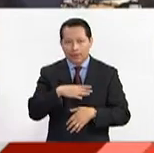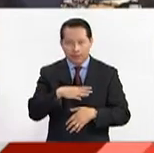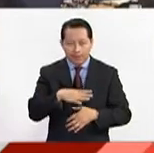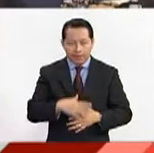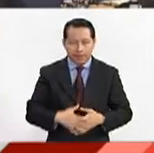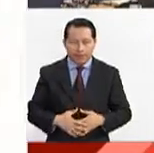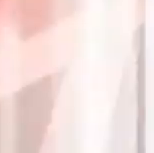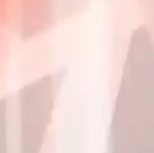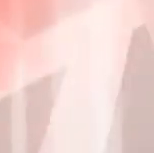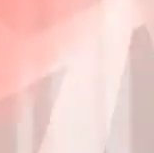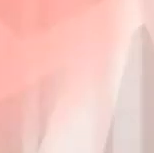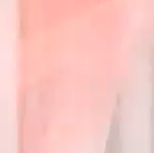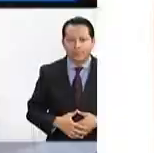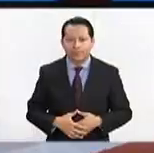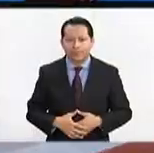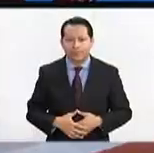Hurtado.